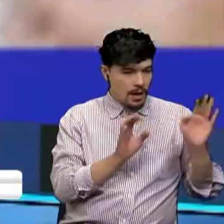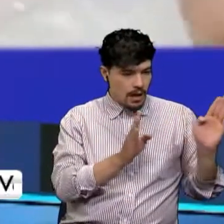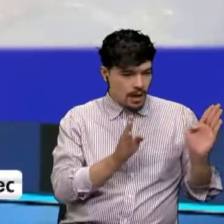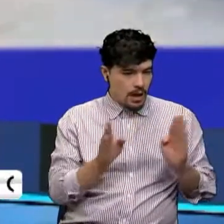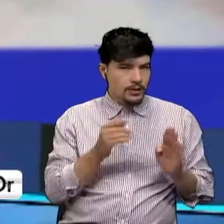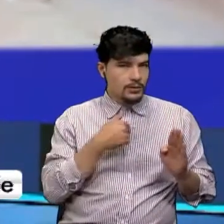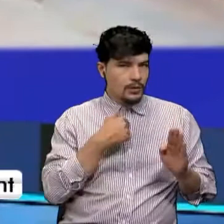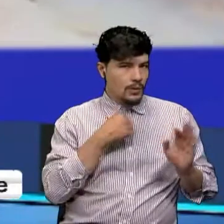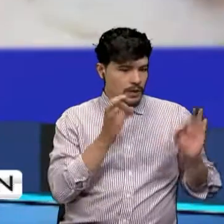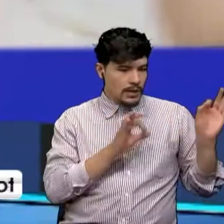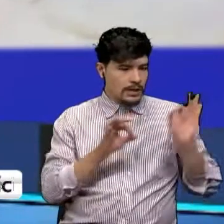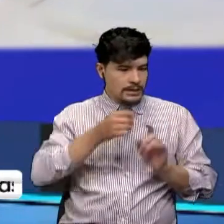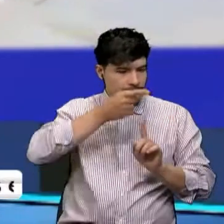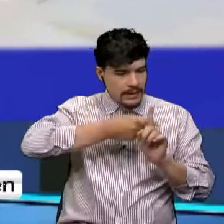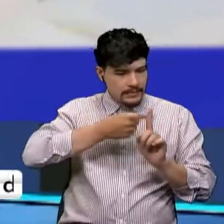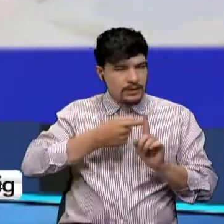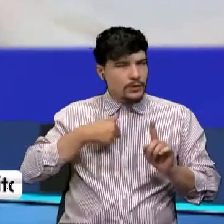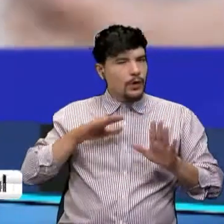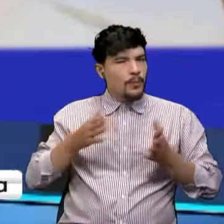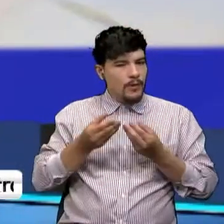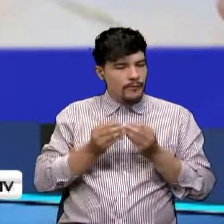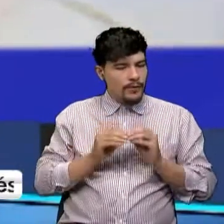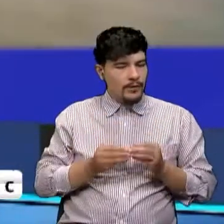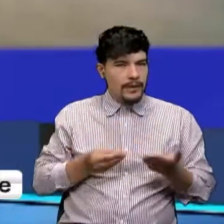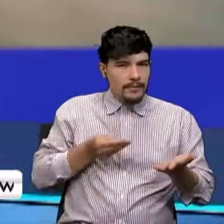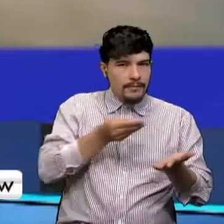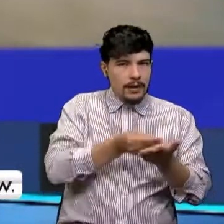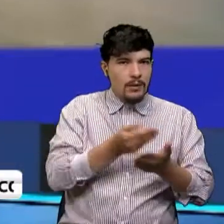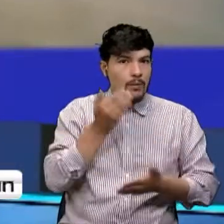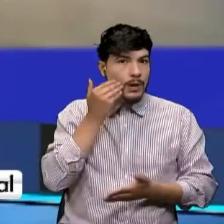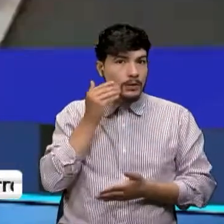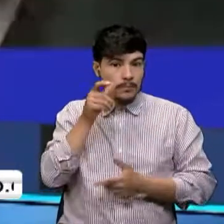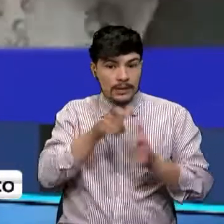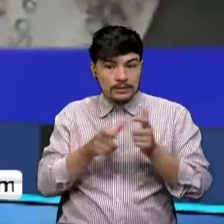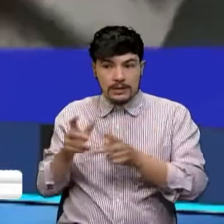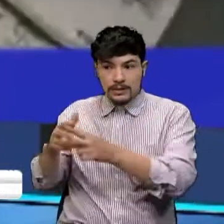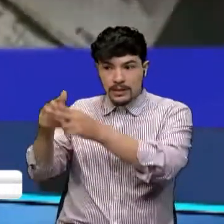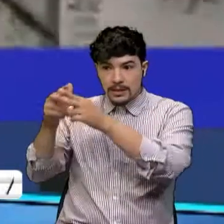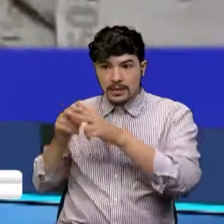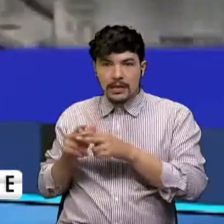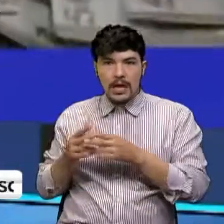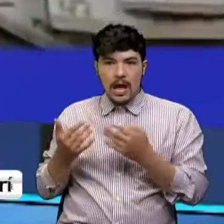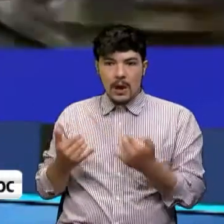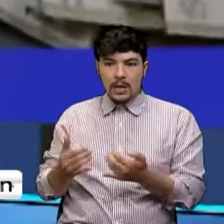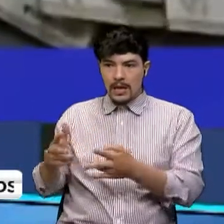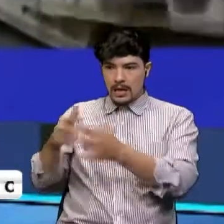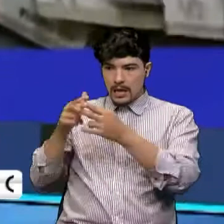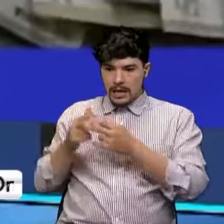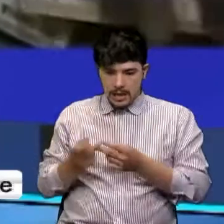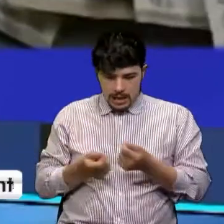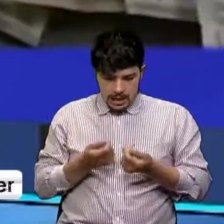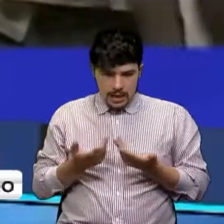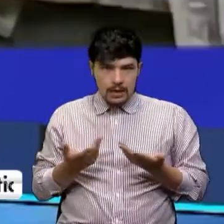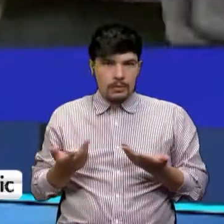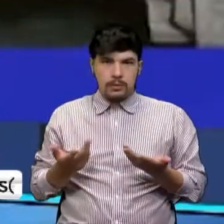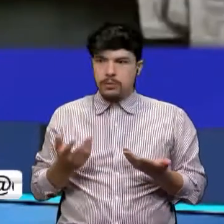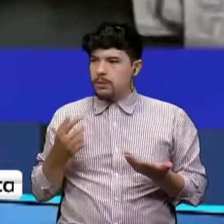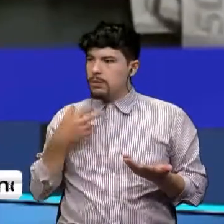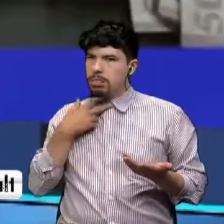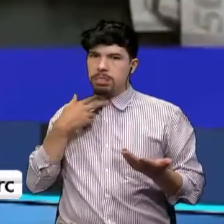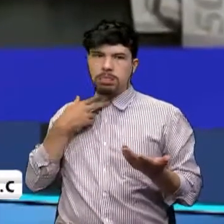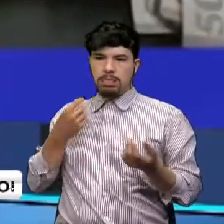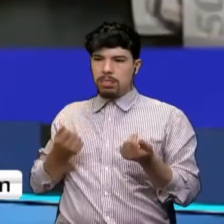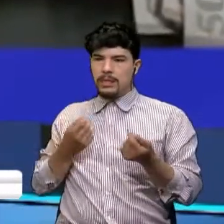crédito. La mayoría de las personas, cuando acceden a un crédito, ya están en una situación de mucha dificultad. Y